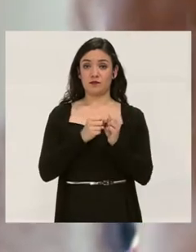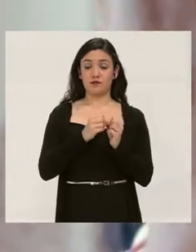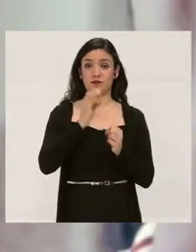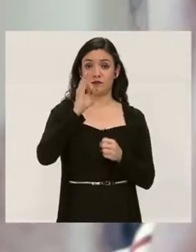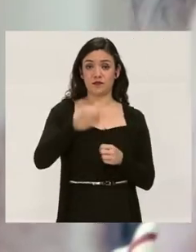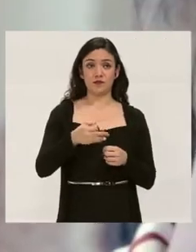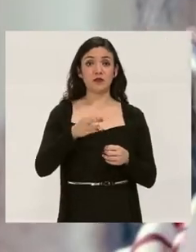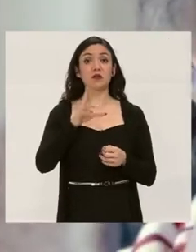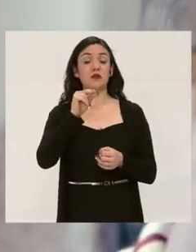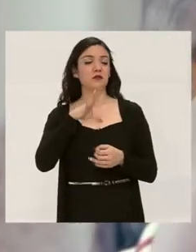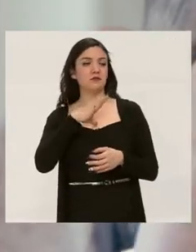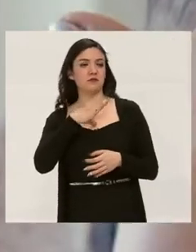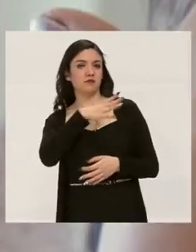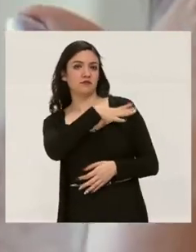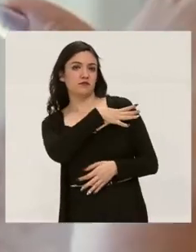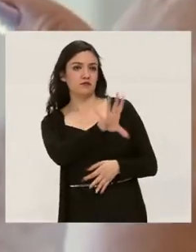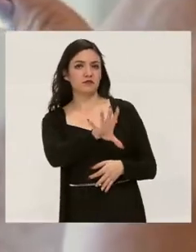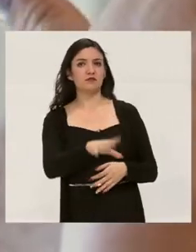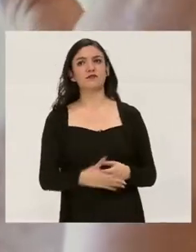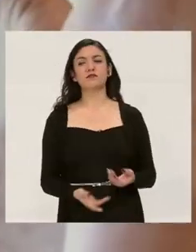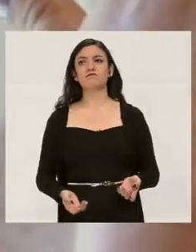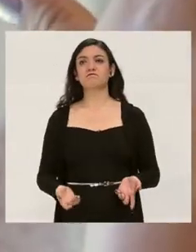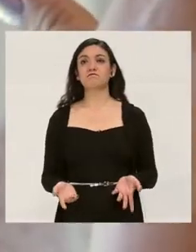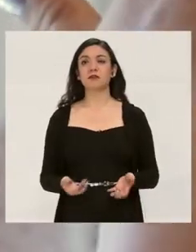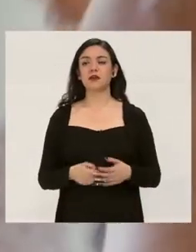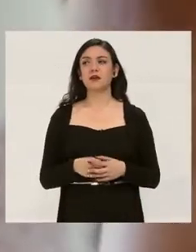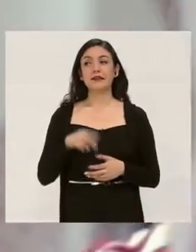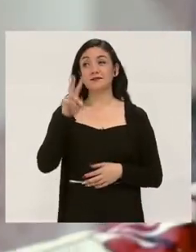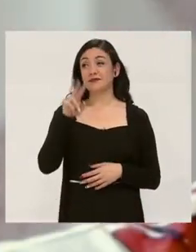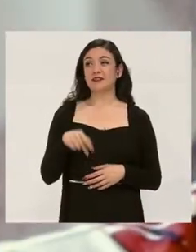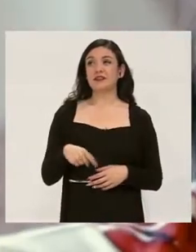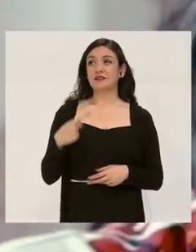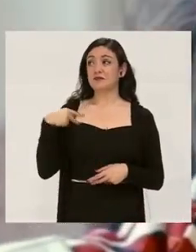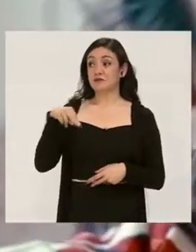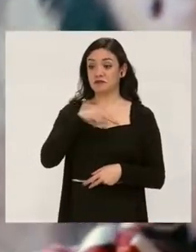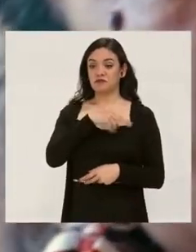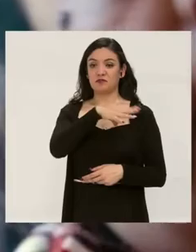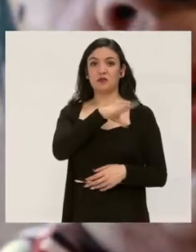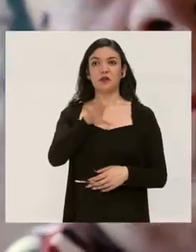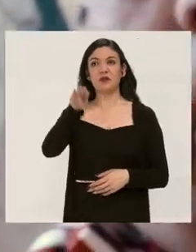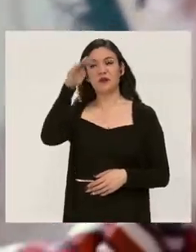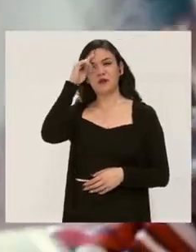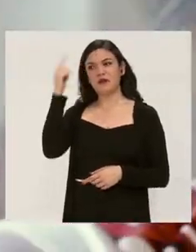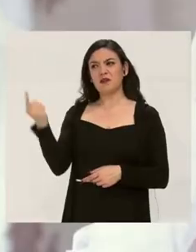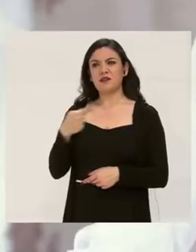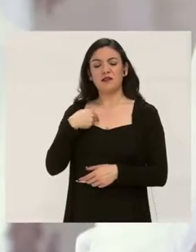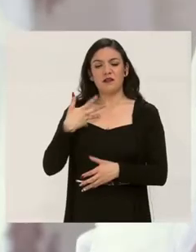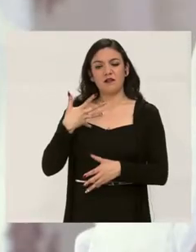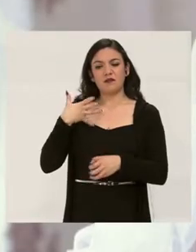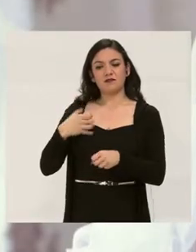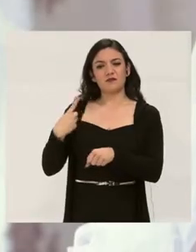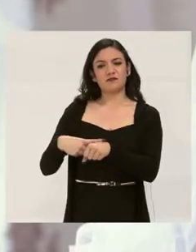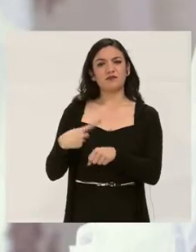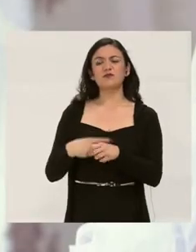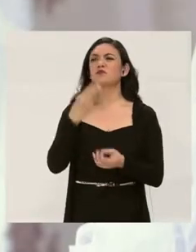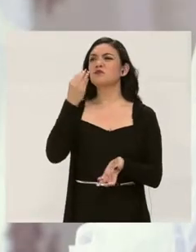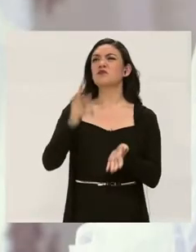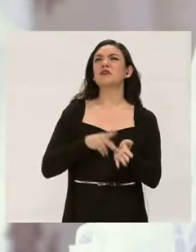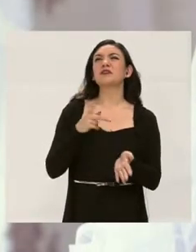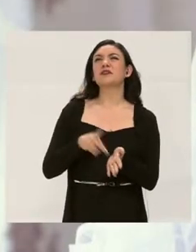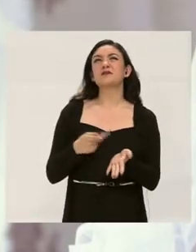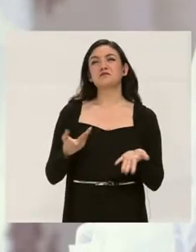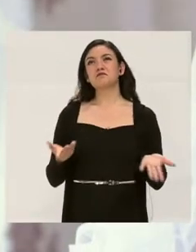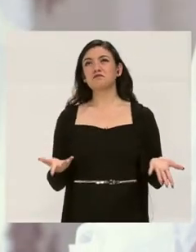La sociedad los acepta, la sociedad los rechaza. Los rechaza. La adicción es una